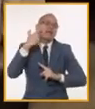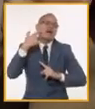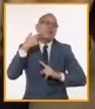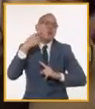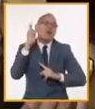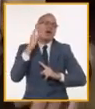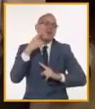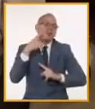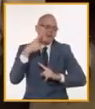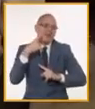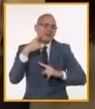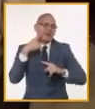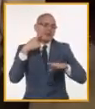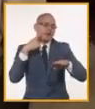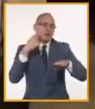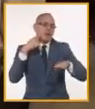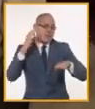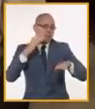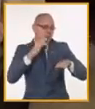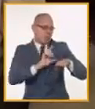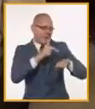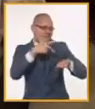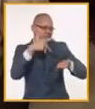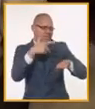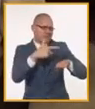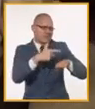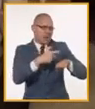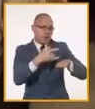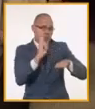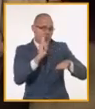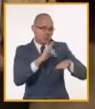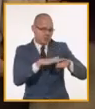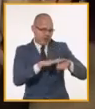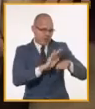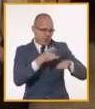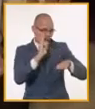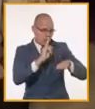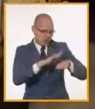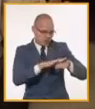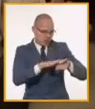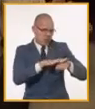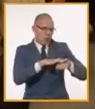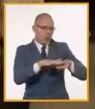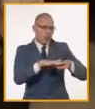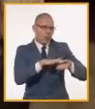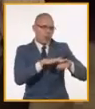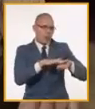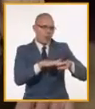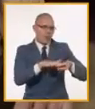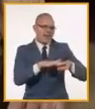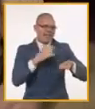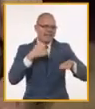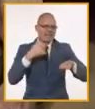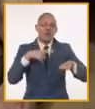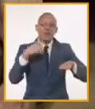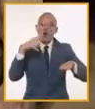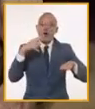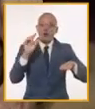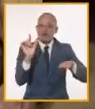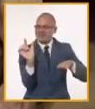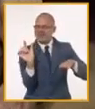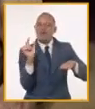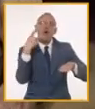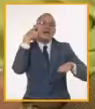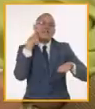le escarbé, como era lógico, un poquito, hasta que fui separando y eso, hasta que, por suerte, una bala de meú.